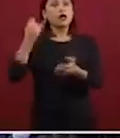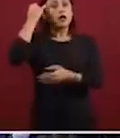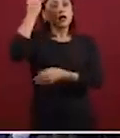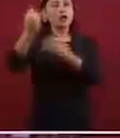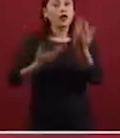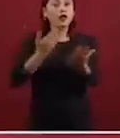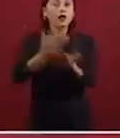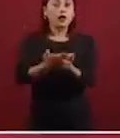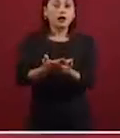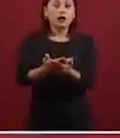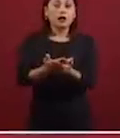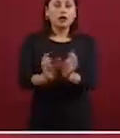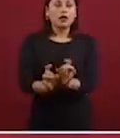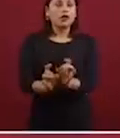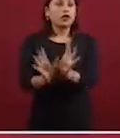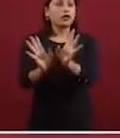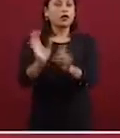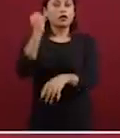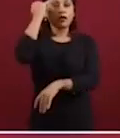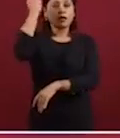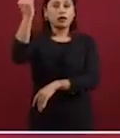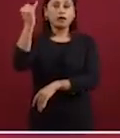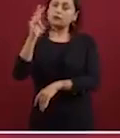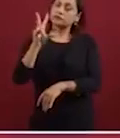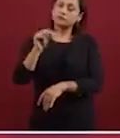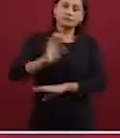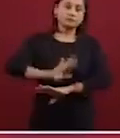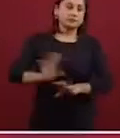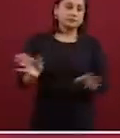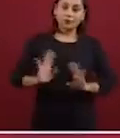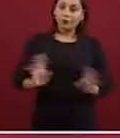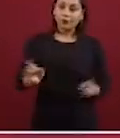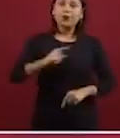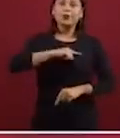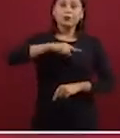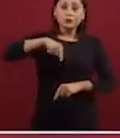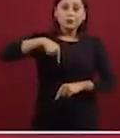no es un gobierno de ocurrencias. Vamos sobre esto.